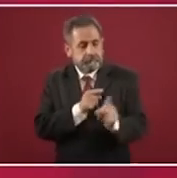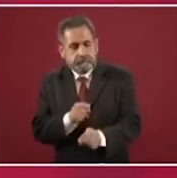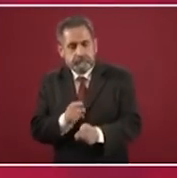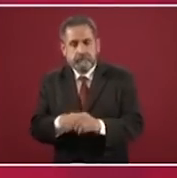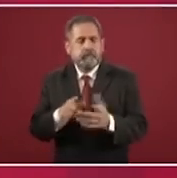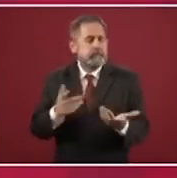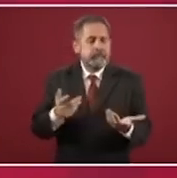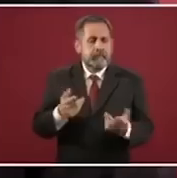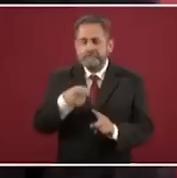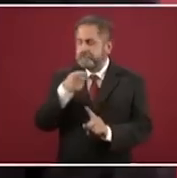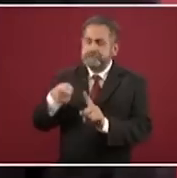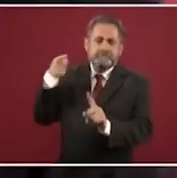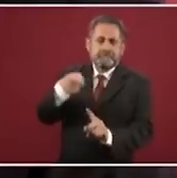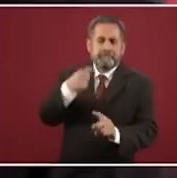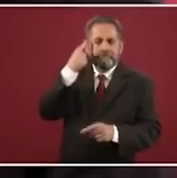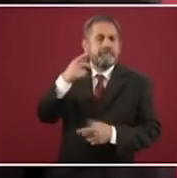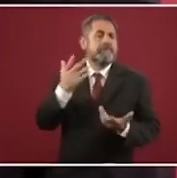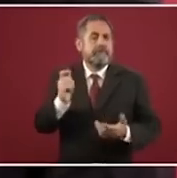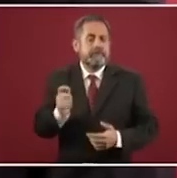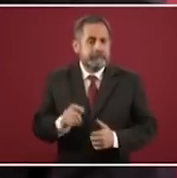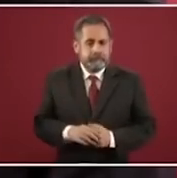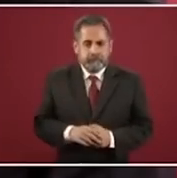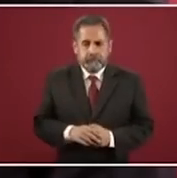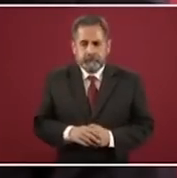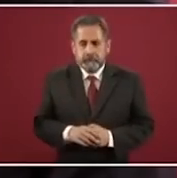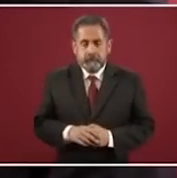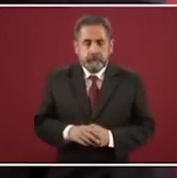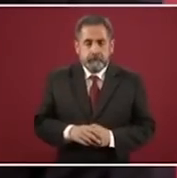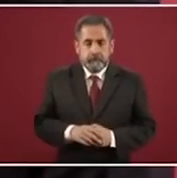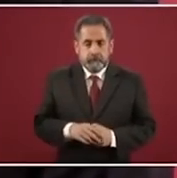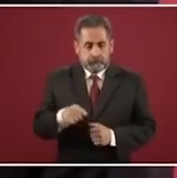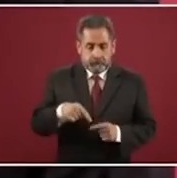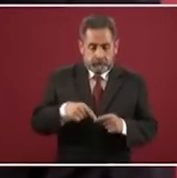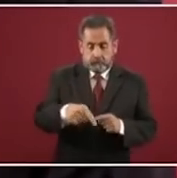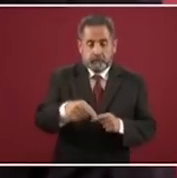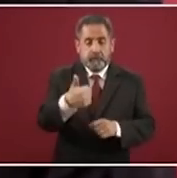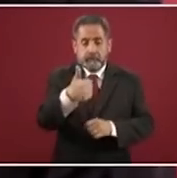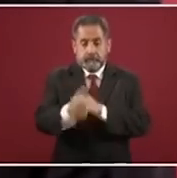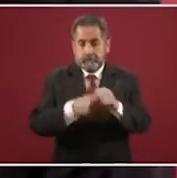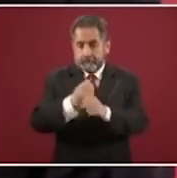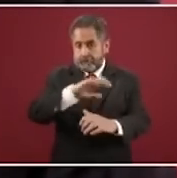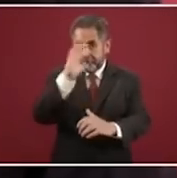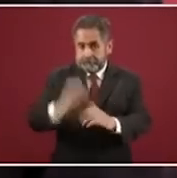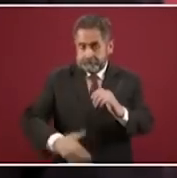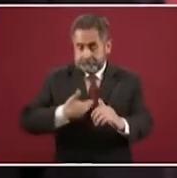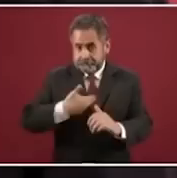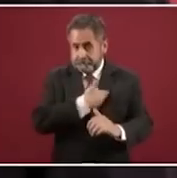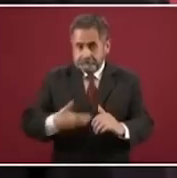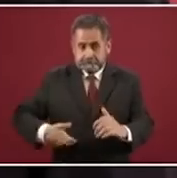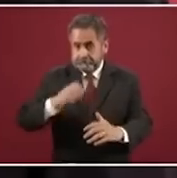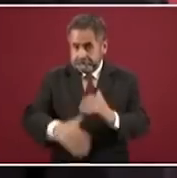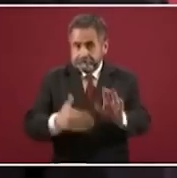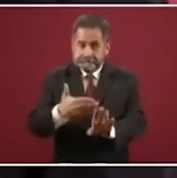El propósito es que antes de terminar el sexenio, todas estas